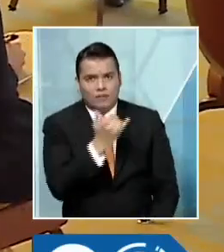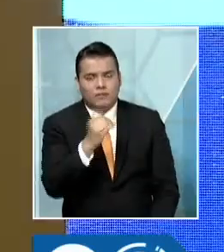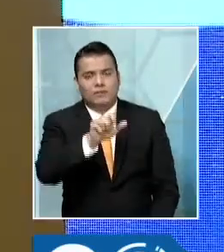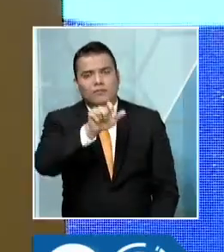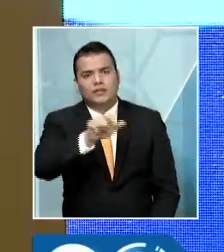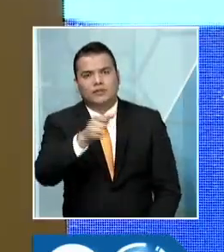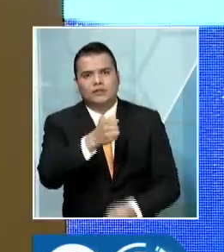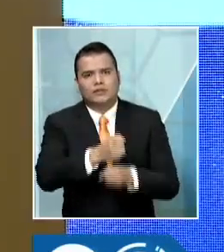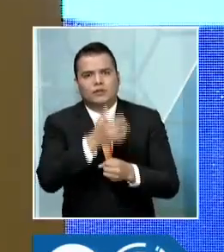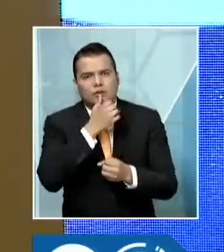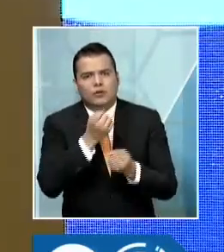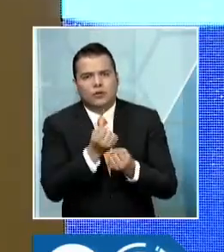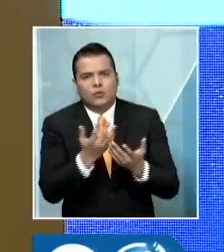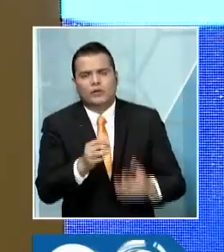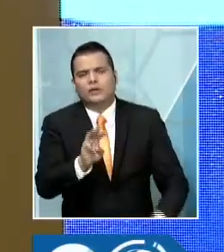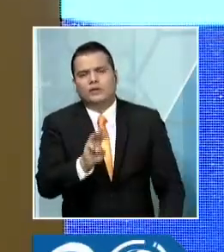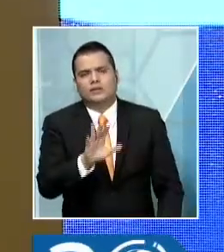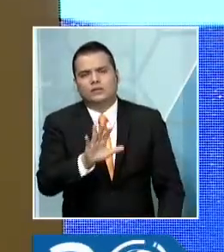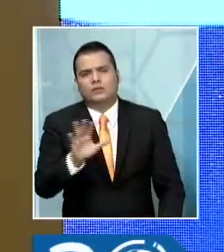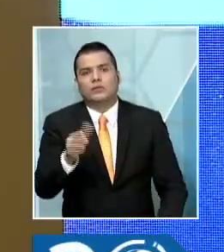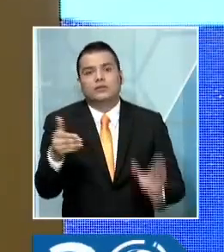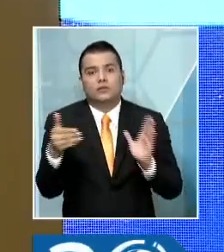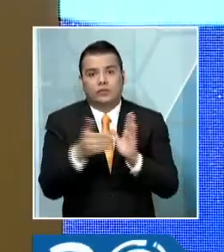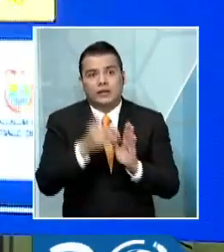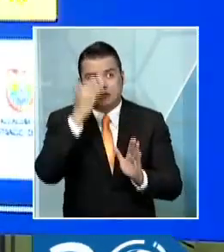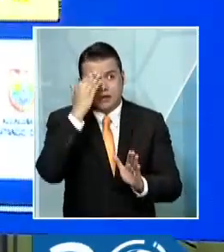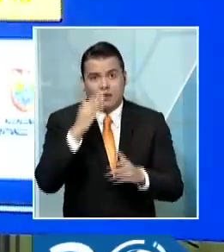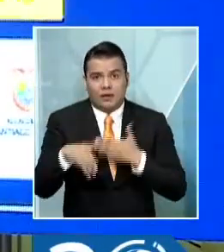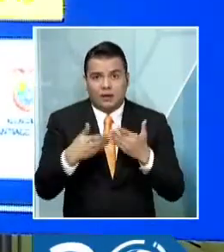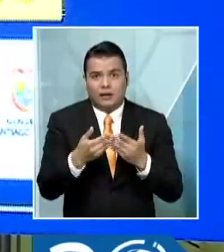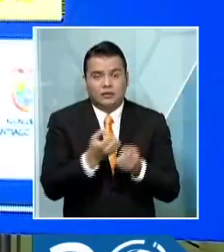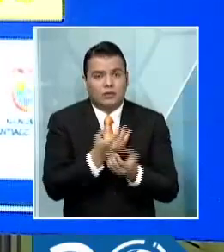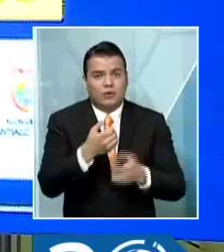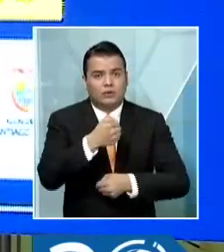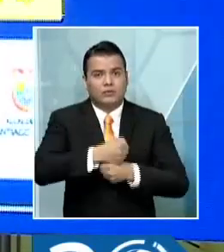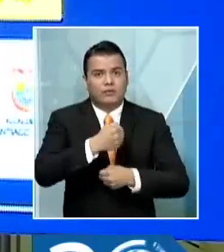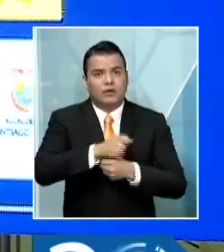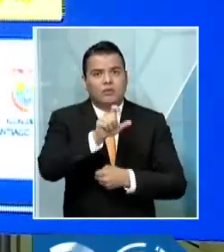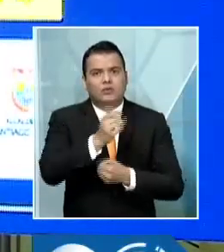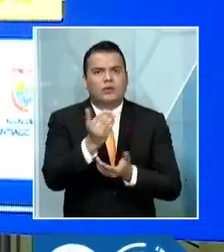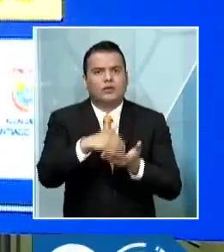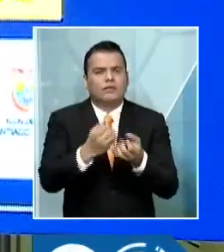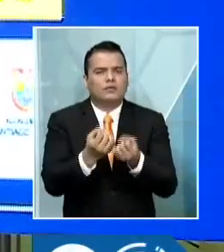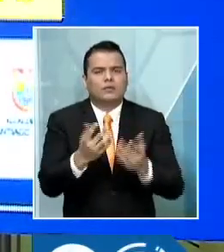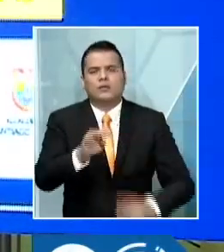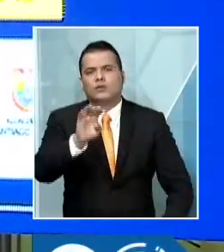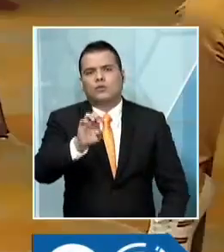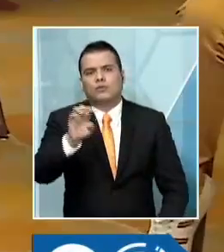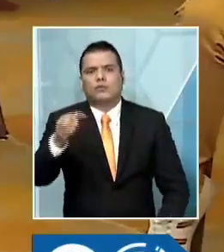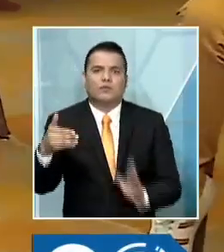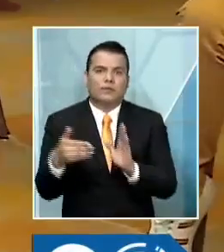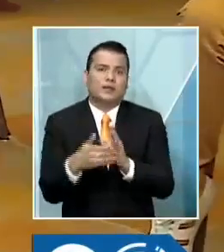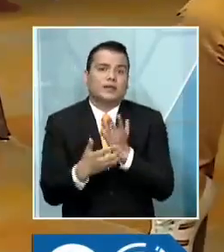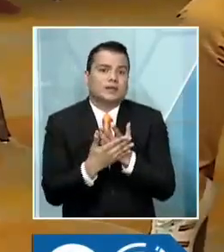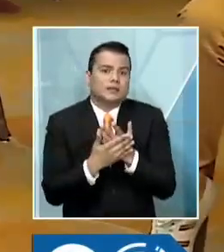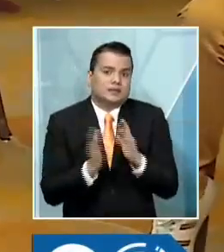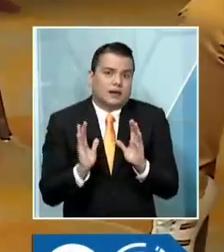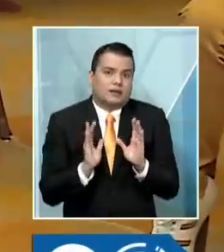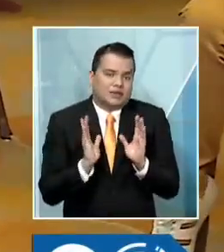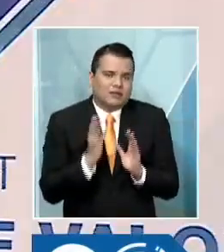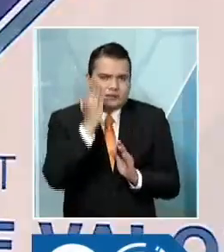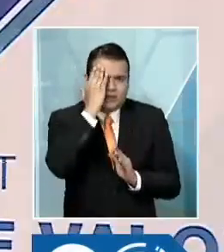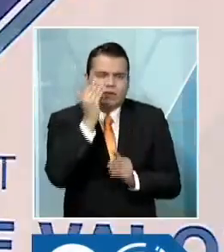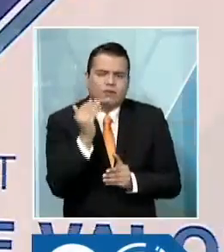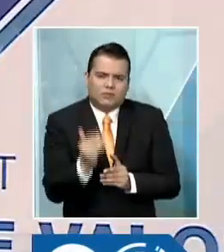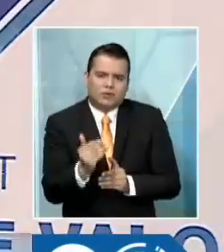caleños desempleados, a pesar de que en los últimos meses se han reactivado 99 mil empleos. La recuperación y la reactivación económica aún es